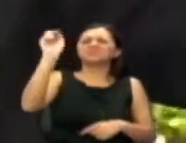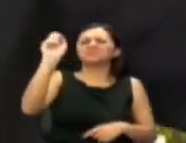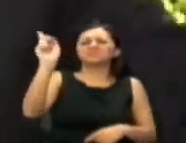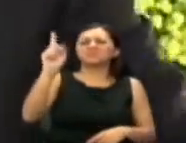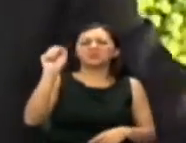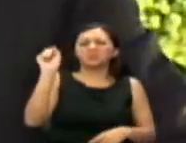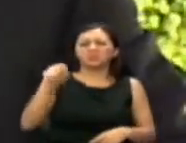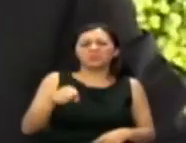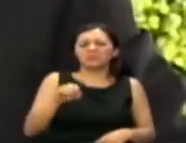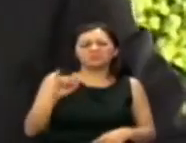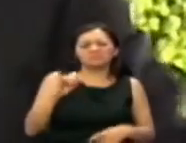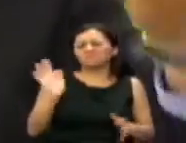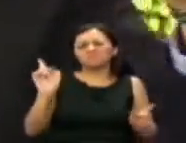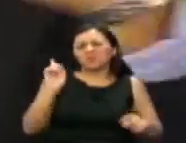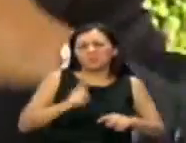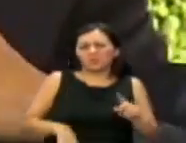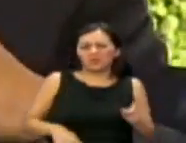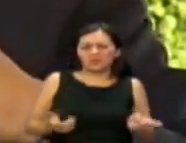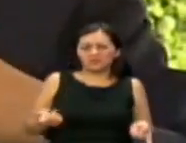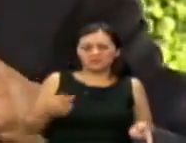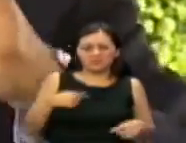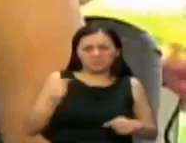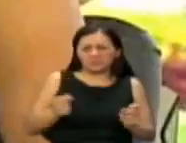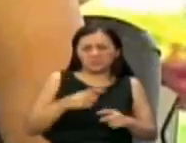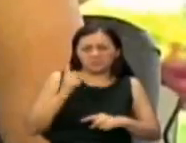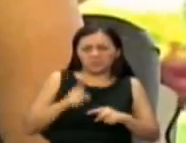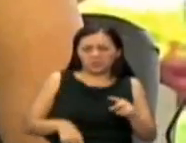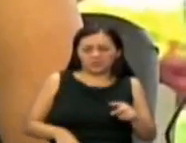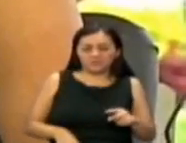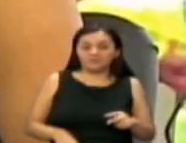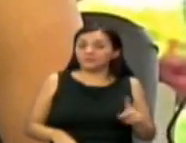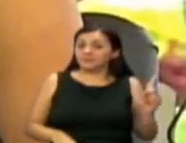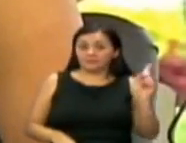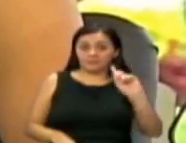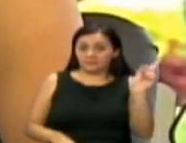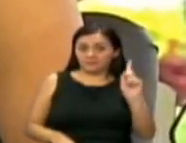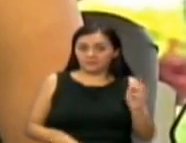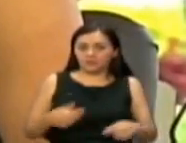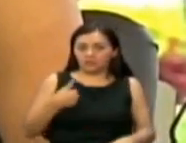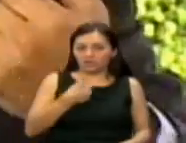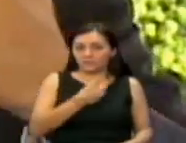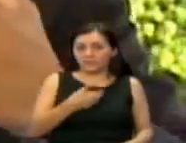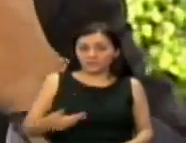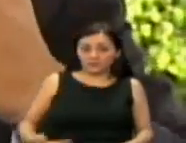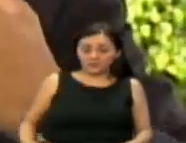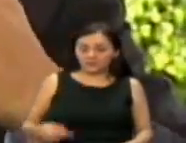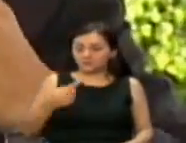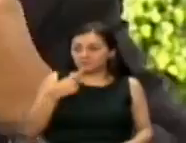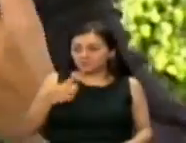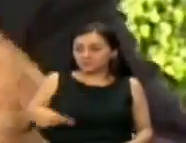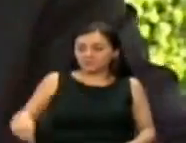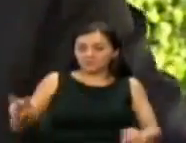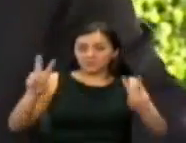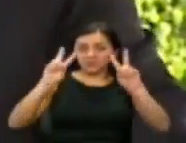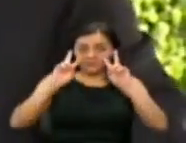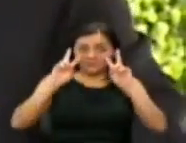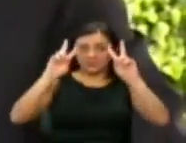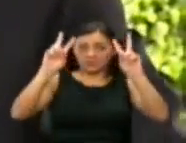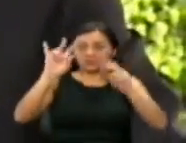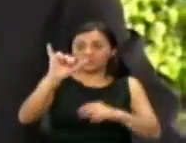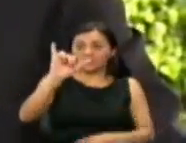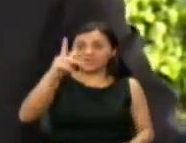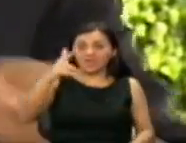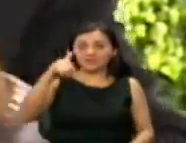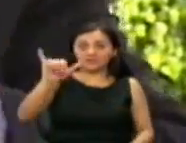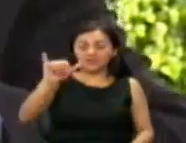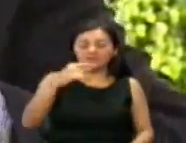su incapacidad, ¿no? La otra visión con la cual siempre fue orientada IHH, que es lo que buscábamos cuando creamos IHH,